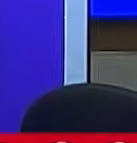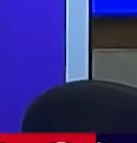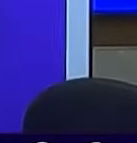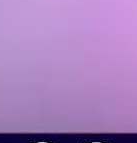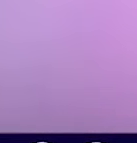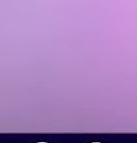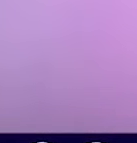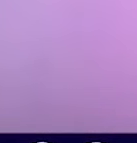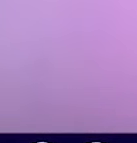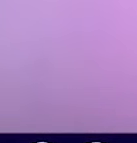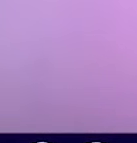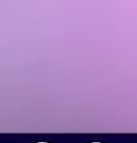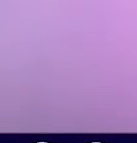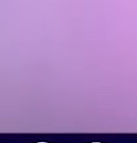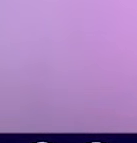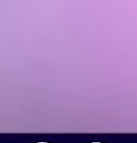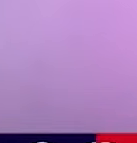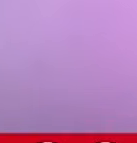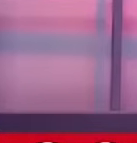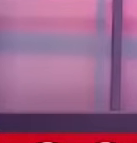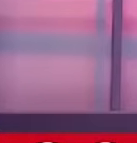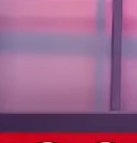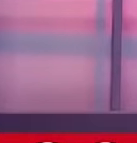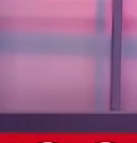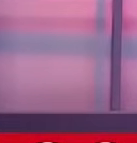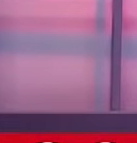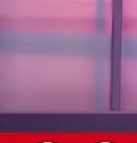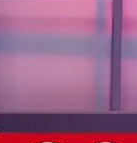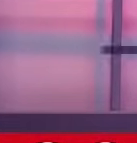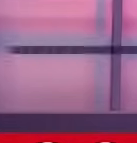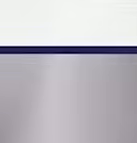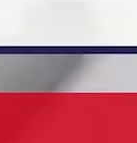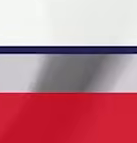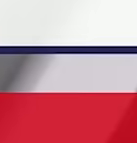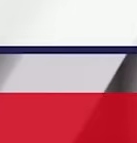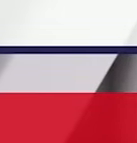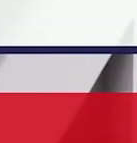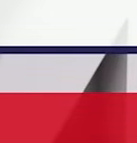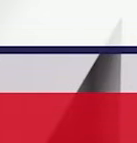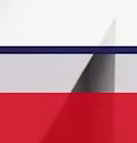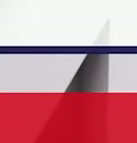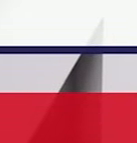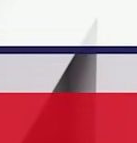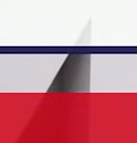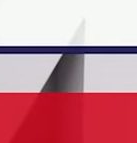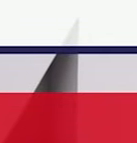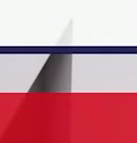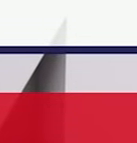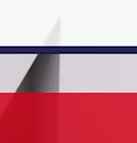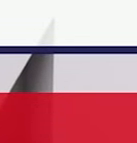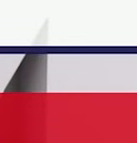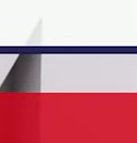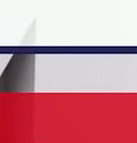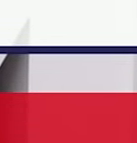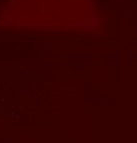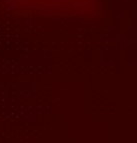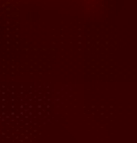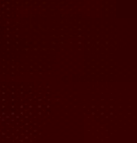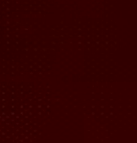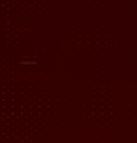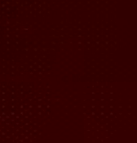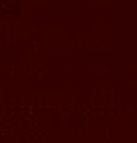7 de la mañana, 12 y 30 del mediodía y a las 19 horas. También a través de nuestras plataformas en redes